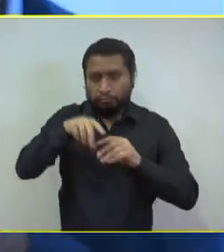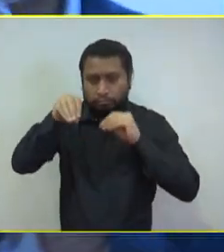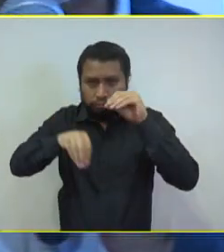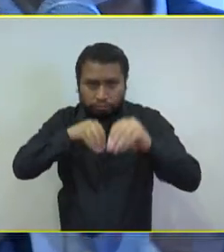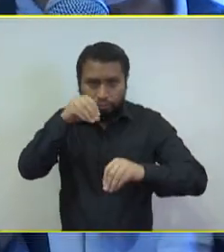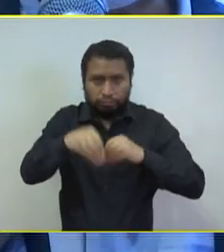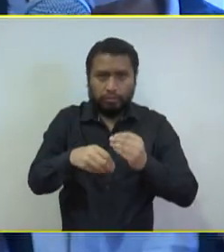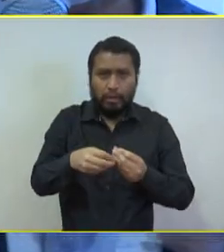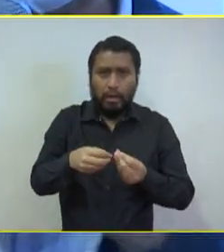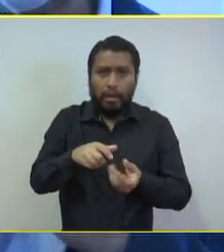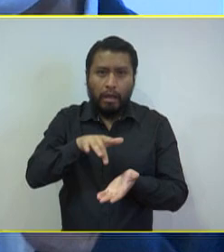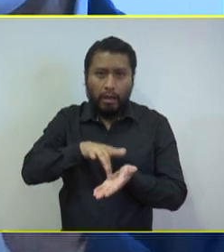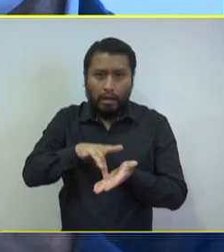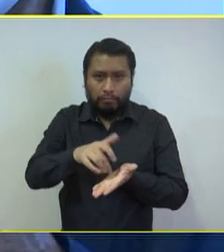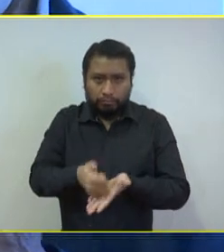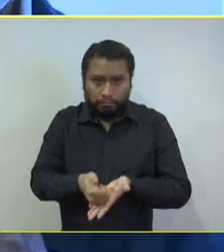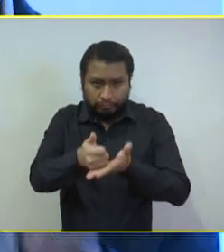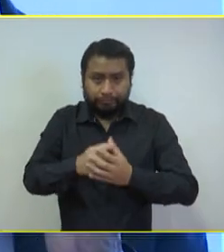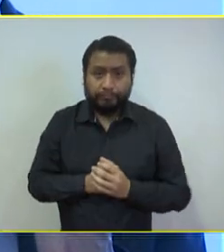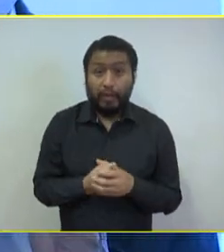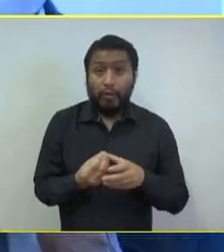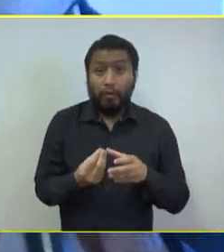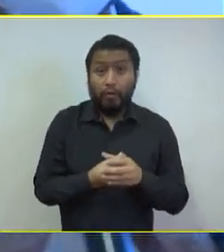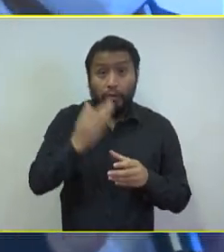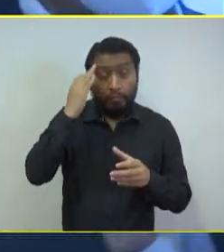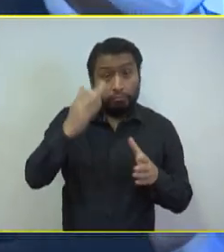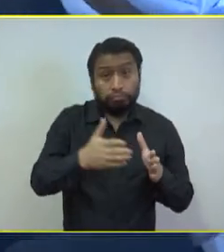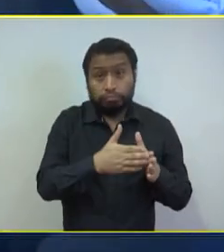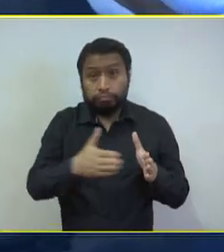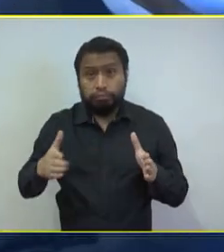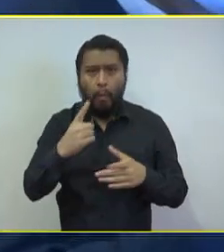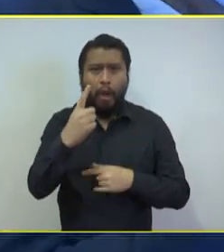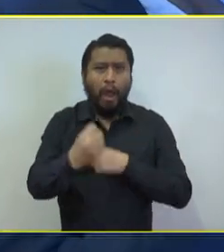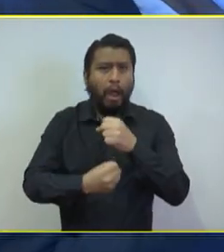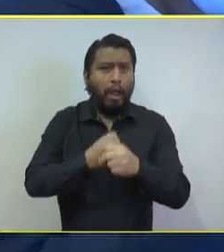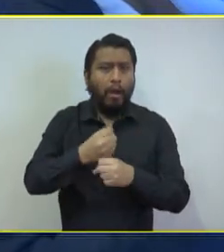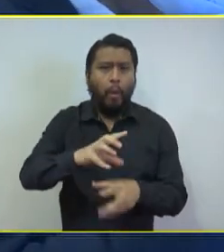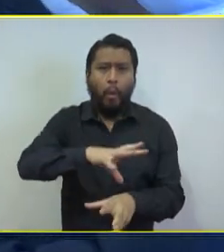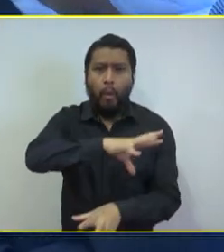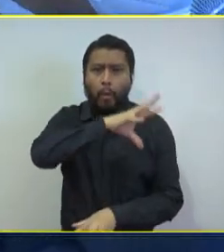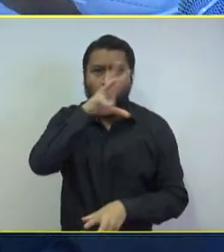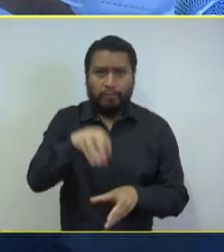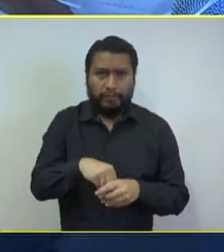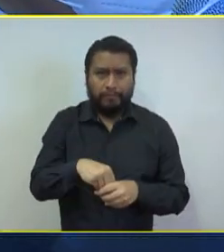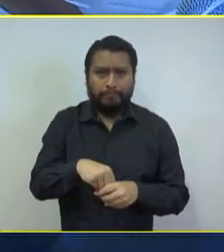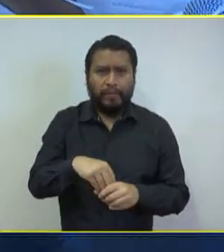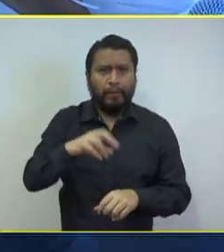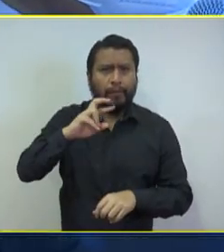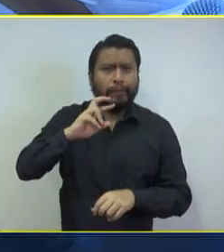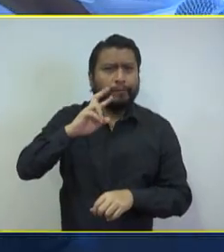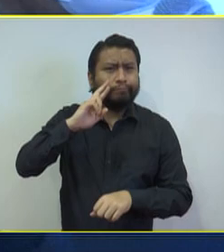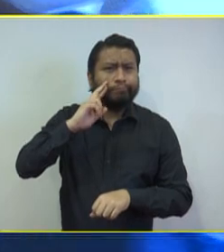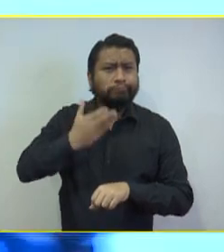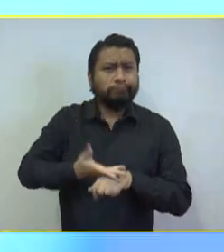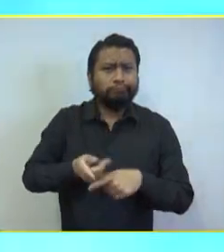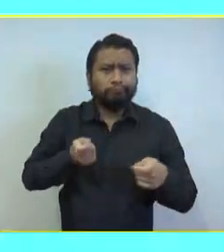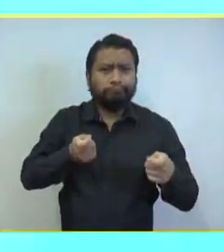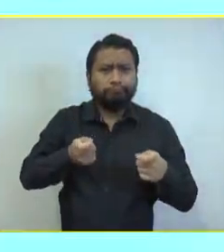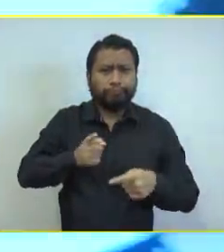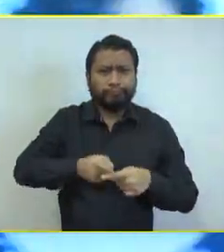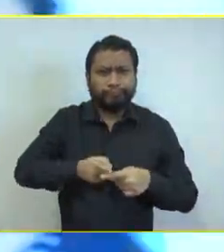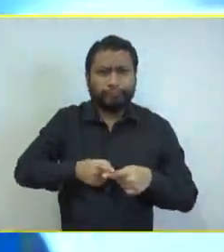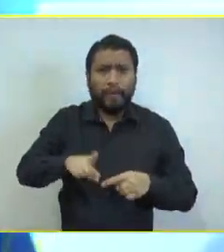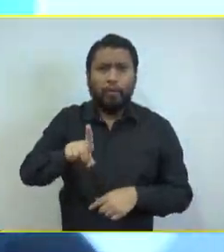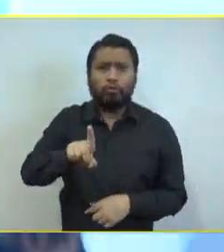curso ha durado 3 trimestres, un año completo, y ha sido dirigido por la doctora Angélica Martínez